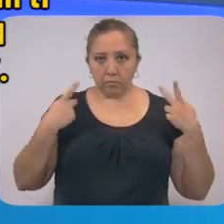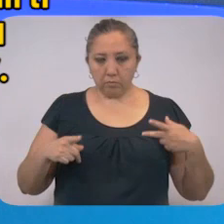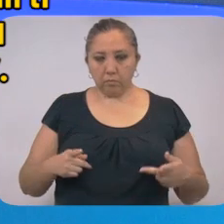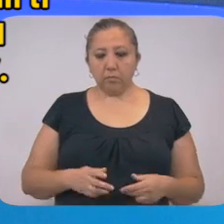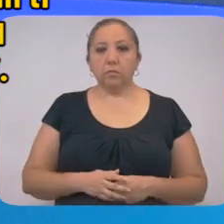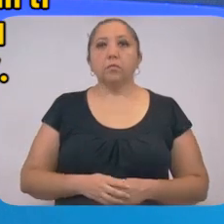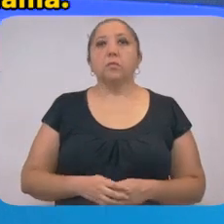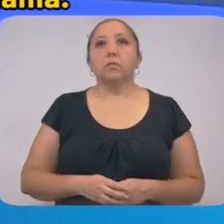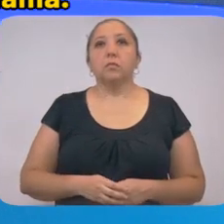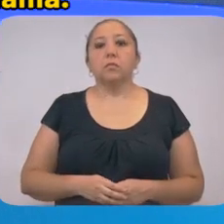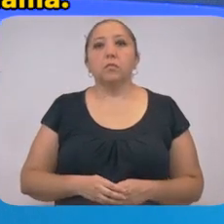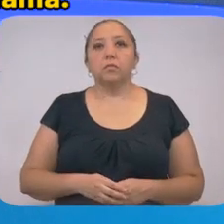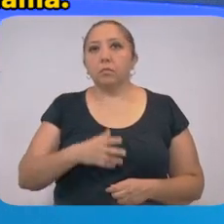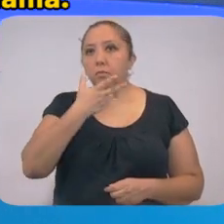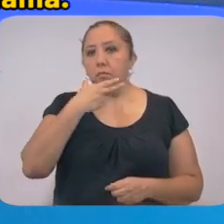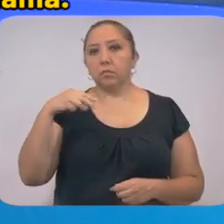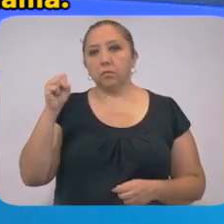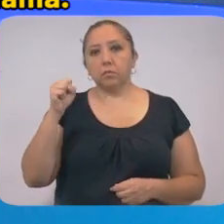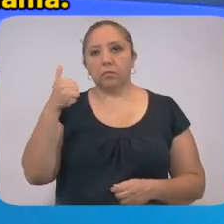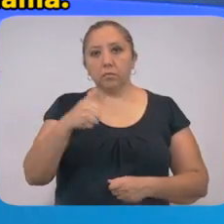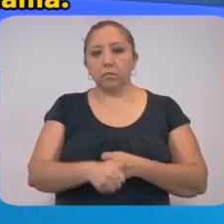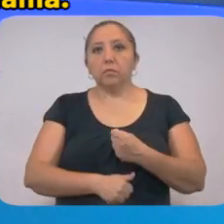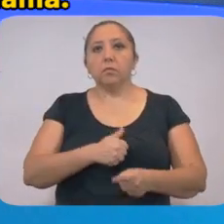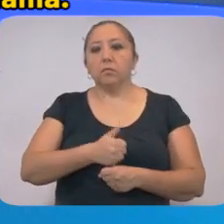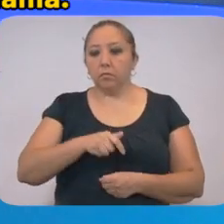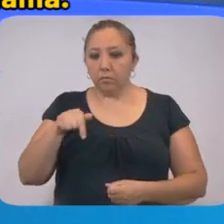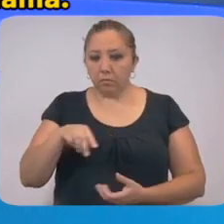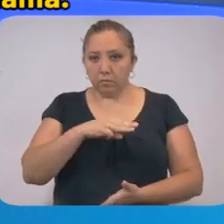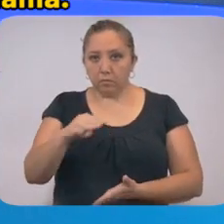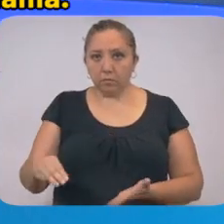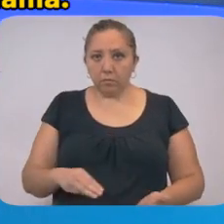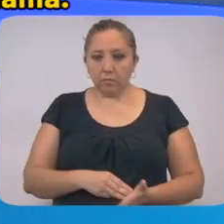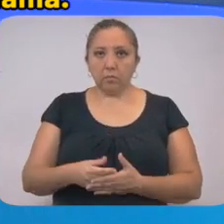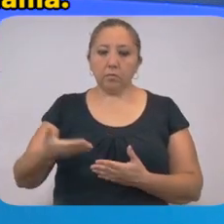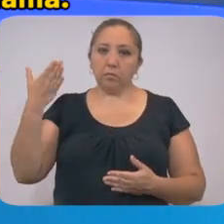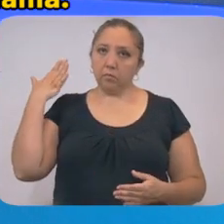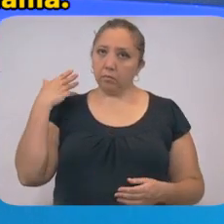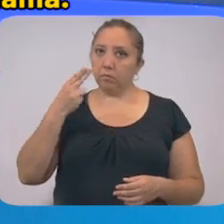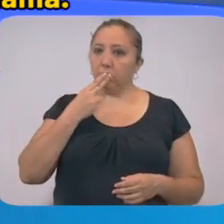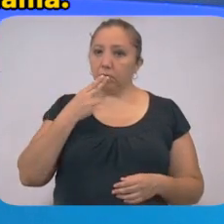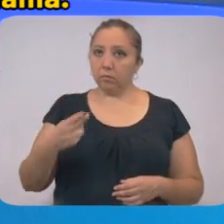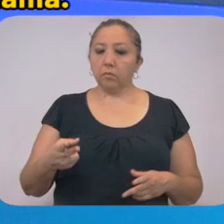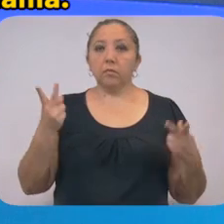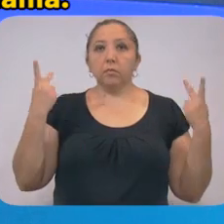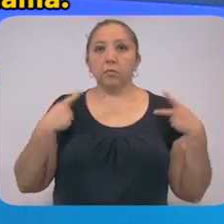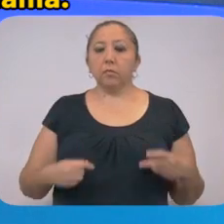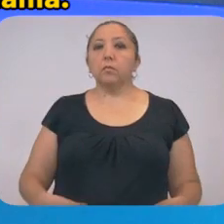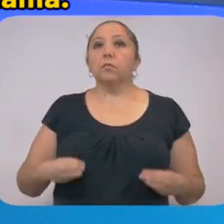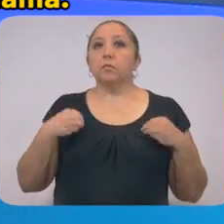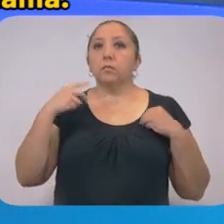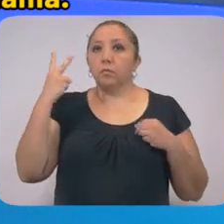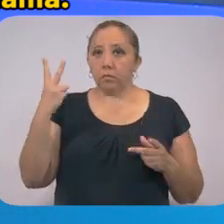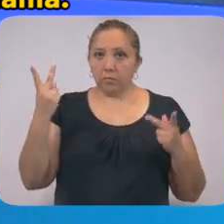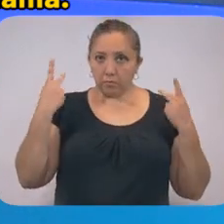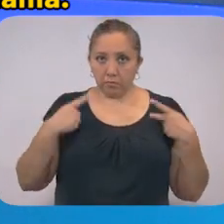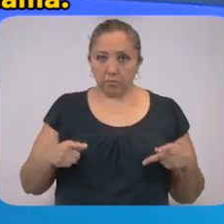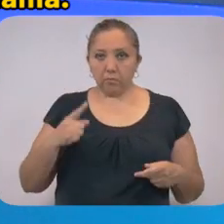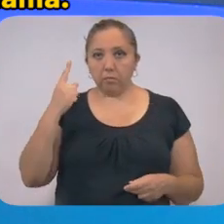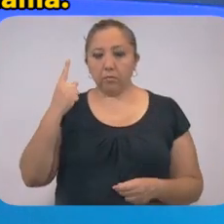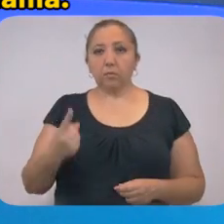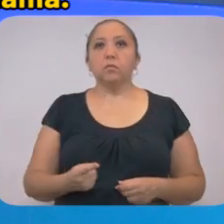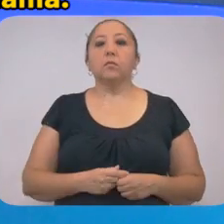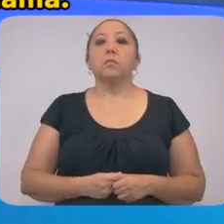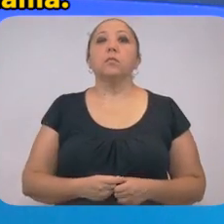presentan síntomas. Hombre de 66 años de Mérida con antecedentes de tabaquismo. El paciente convivía con 2 contactos, uno